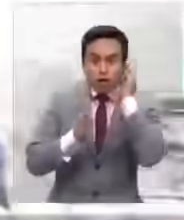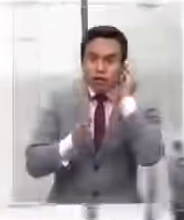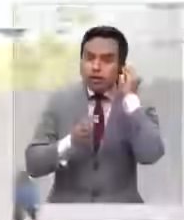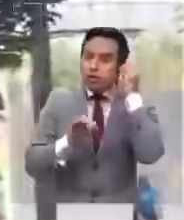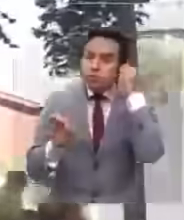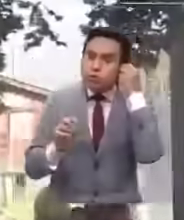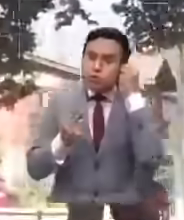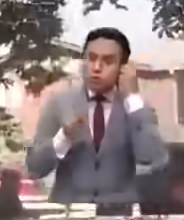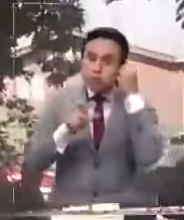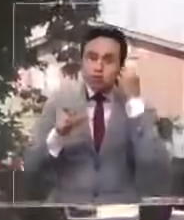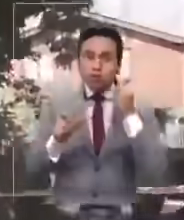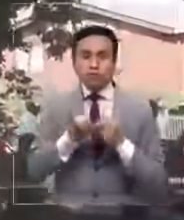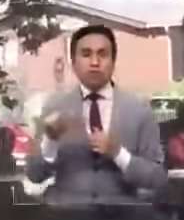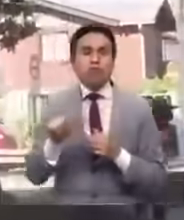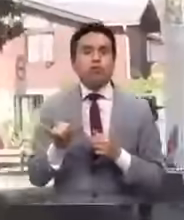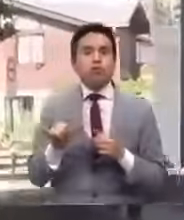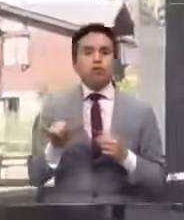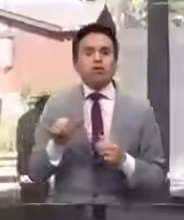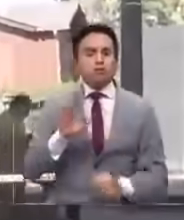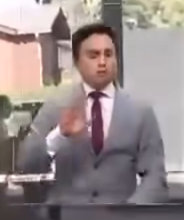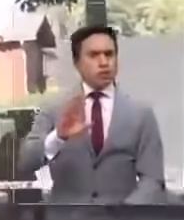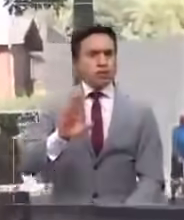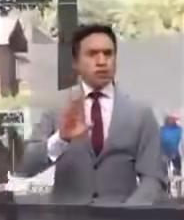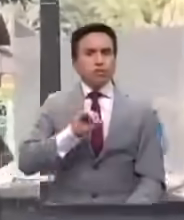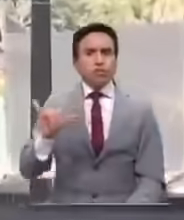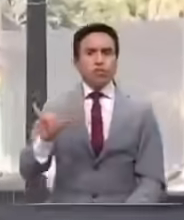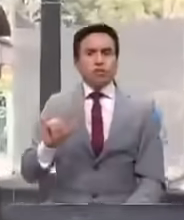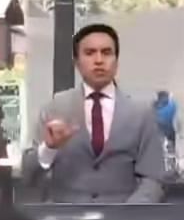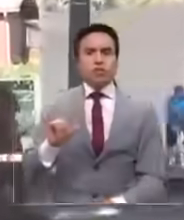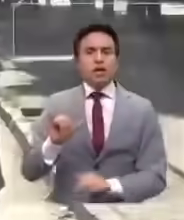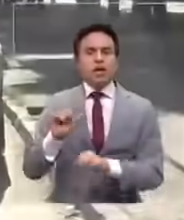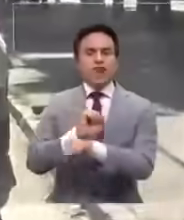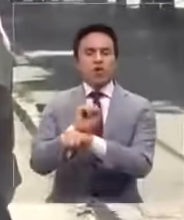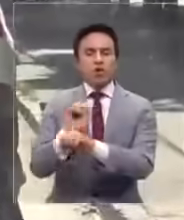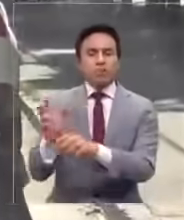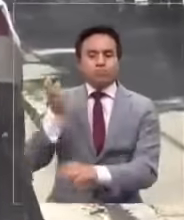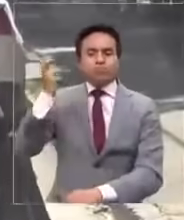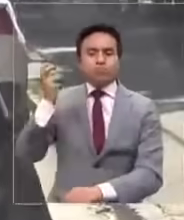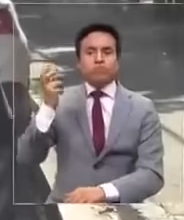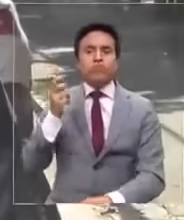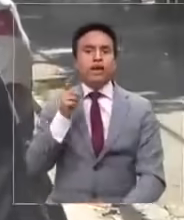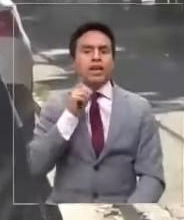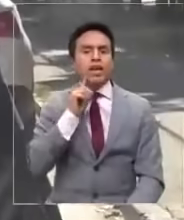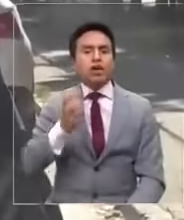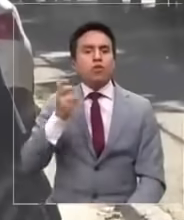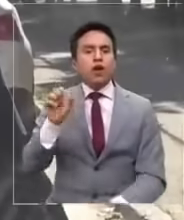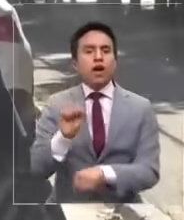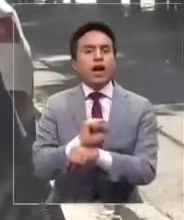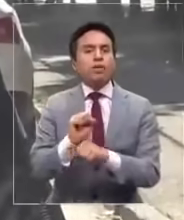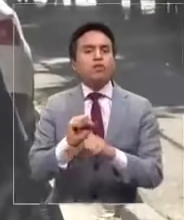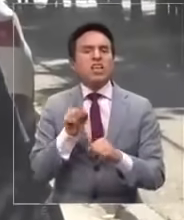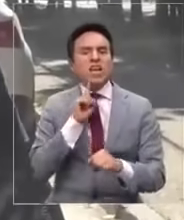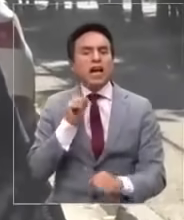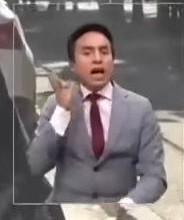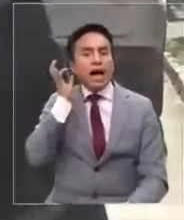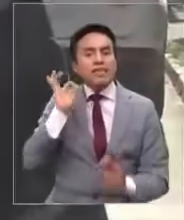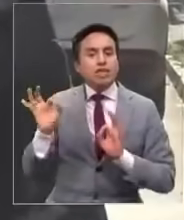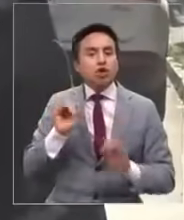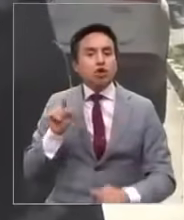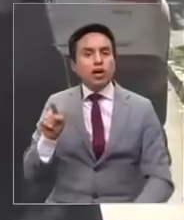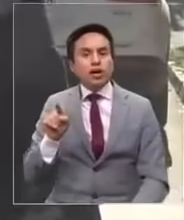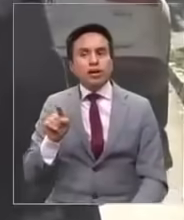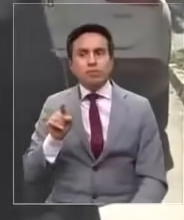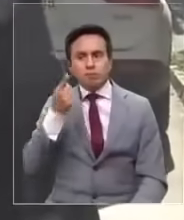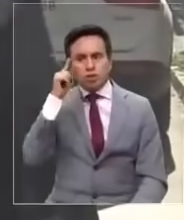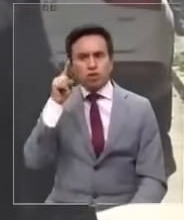llegan 2 sujetos quienes la intimidan y proceden a sustraer el vehículo. Oye, ¿a quién le robaron la camioneta? A la señora.